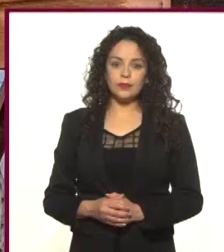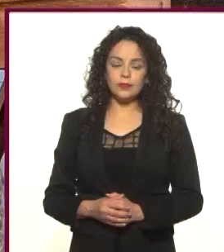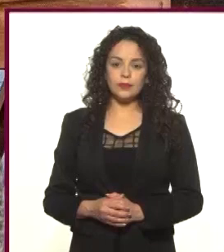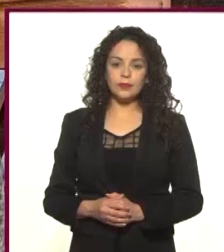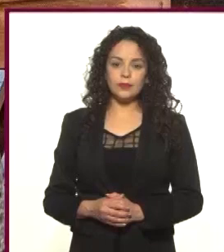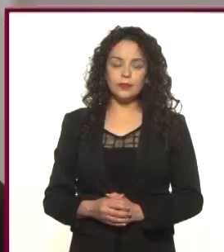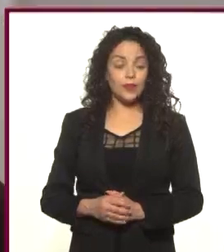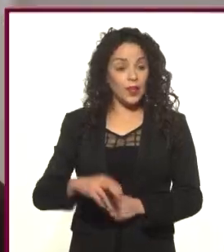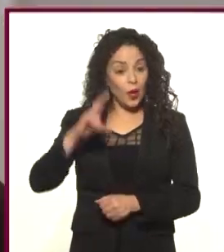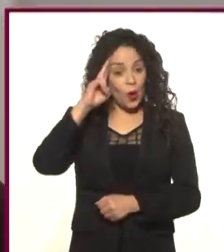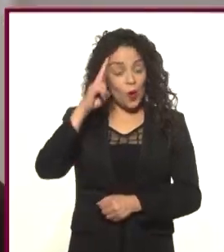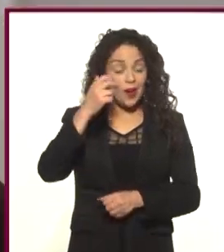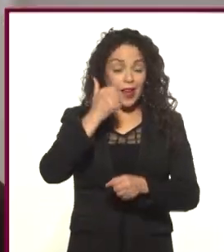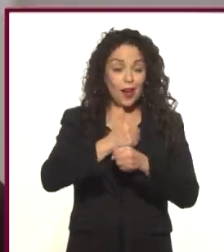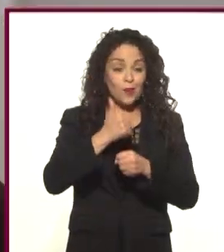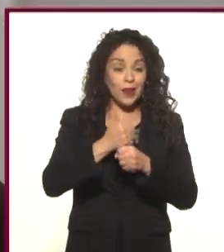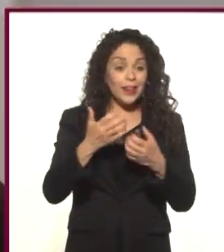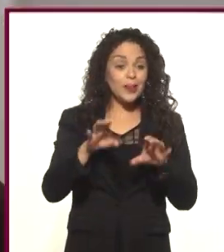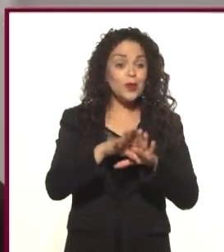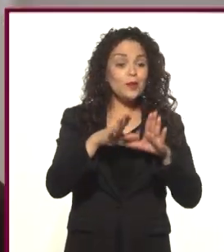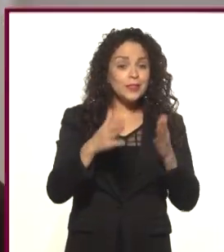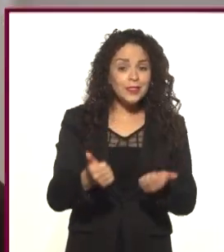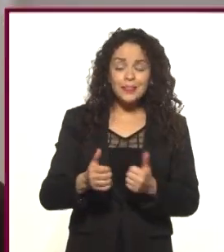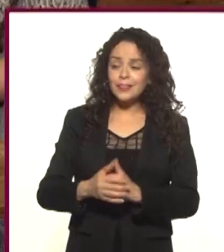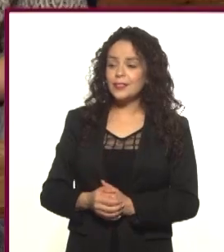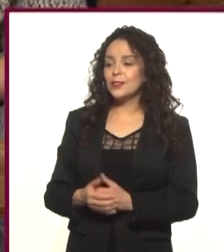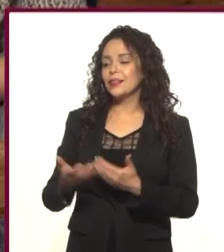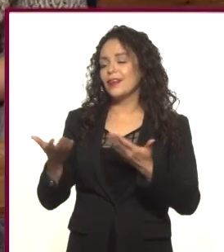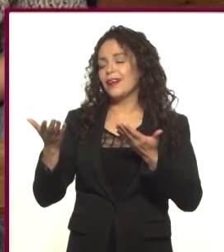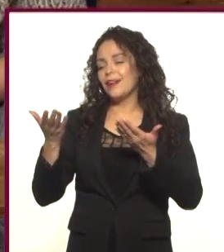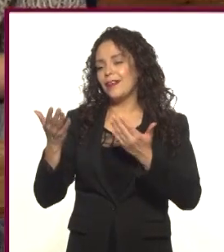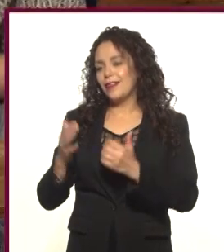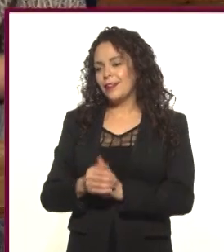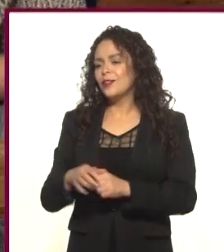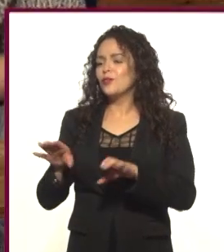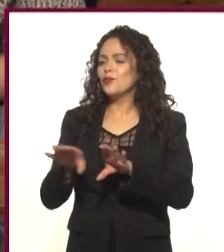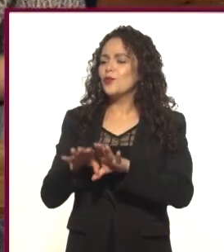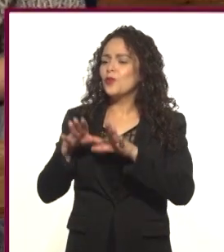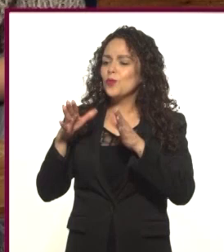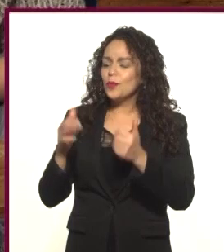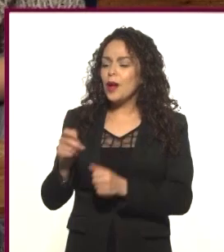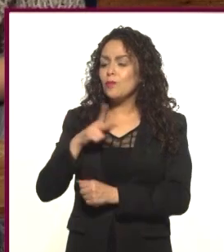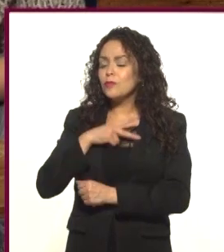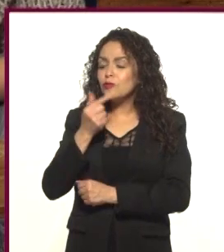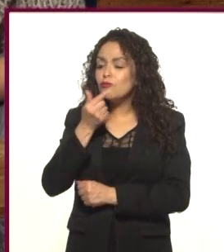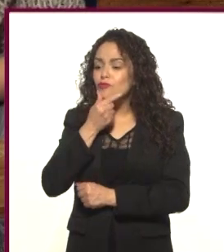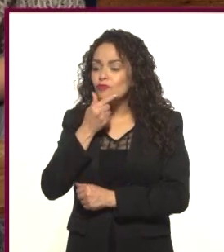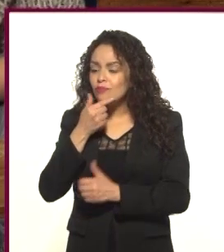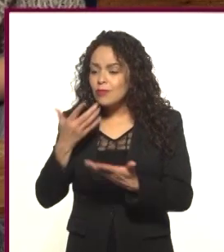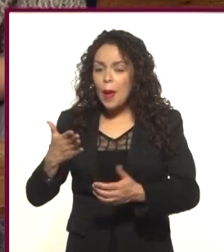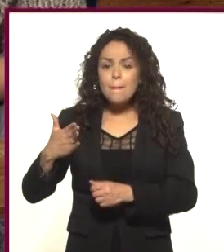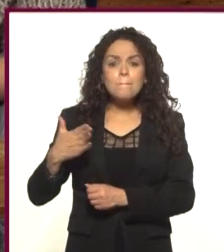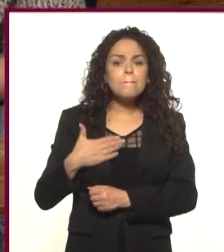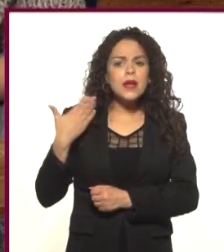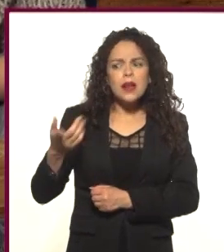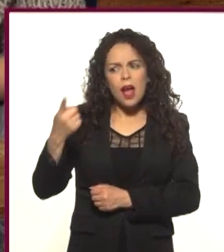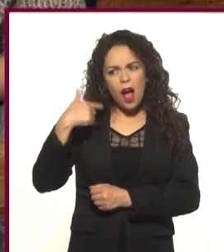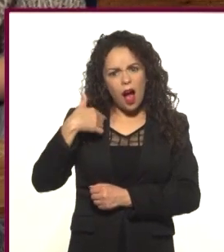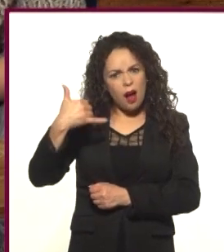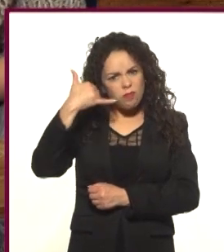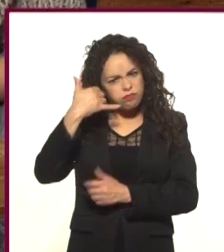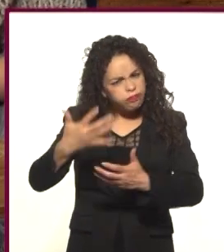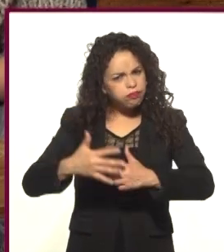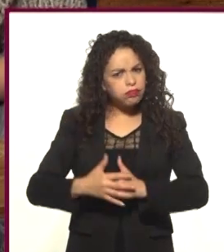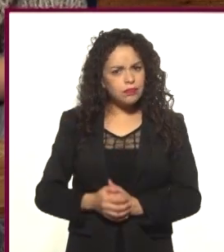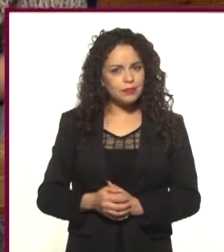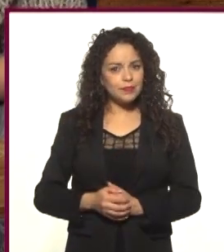Bueno. Hola, abuelita. ¿Cómo estás? Ay, mi niño, ¿cómo estás? Qué milagro que nos